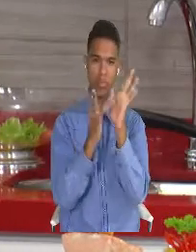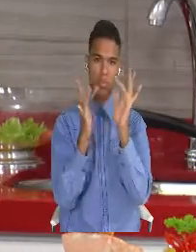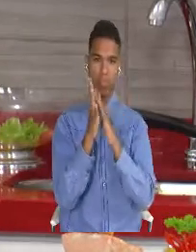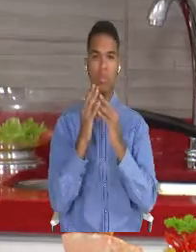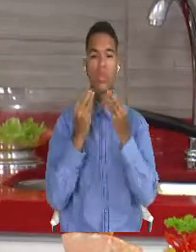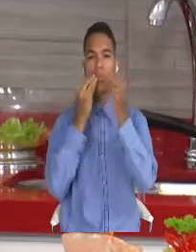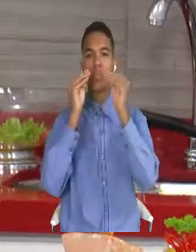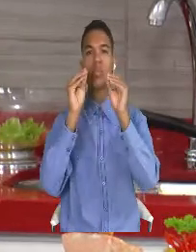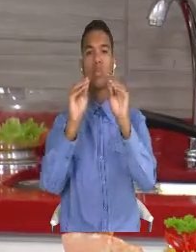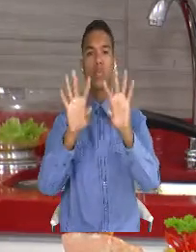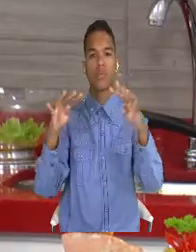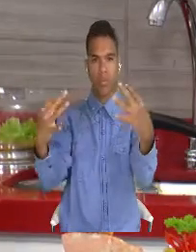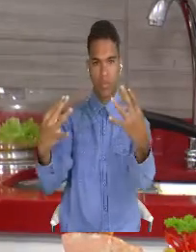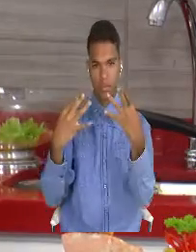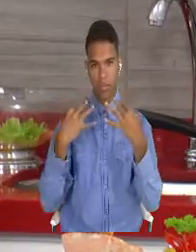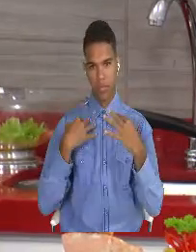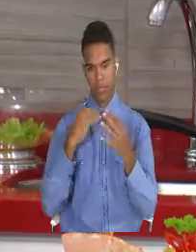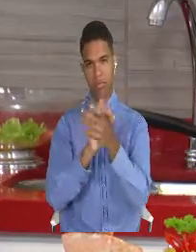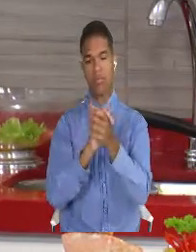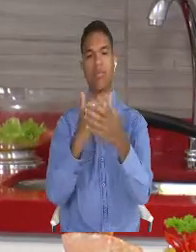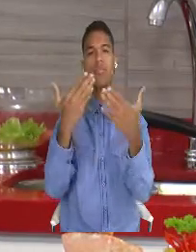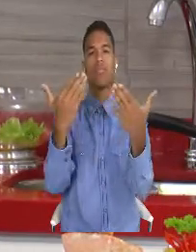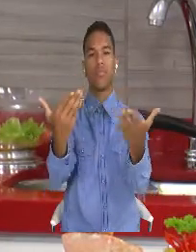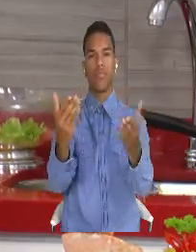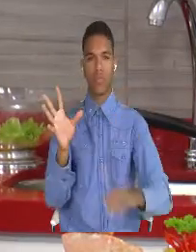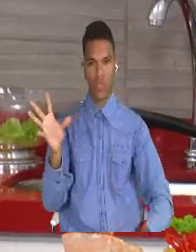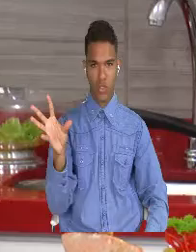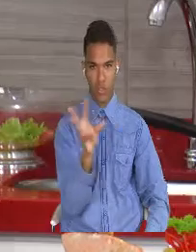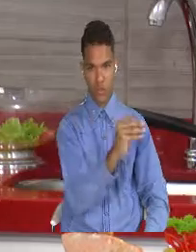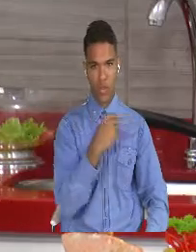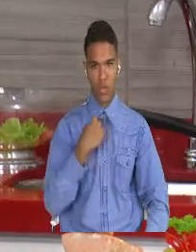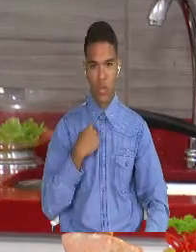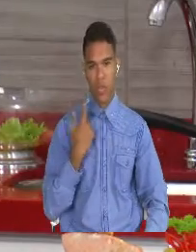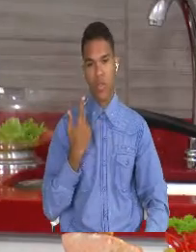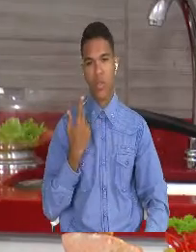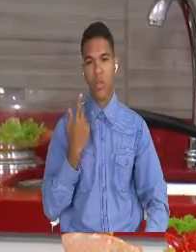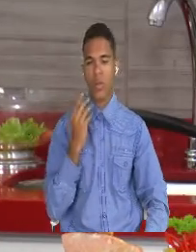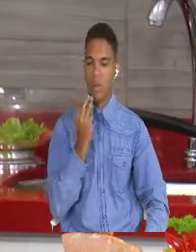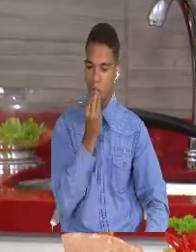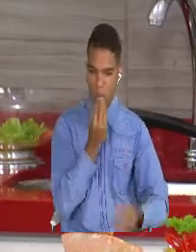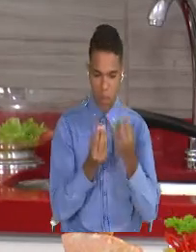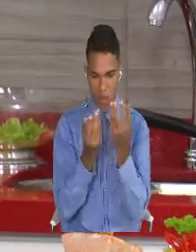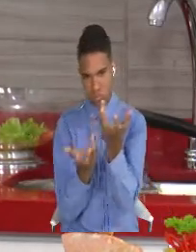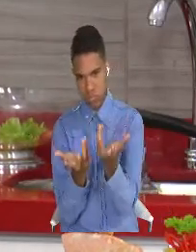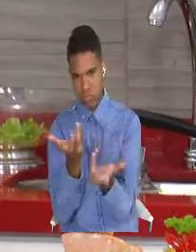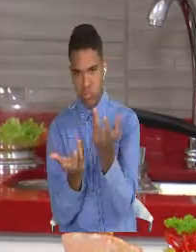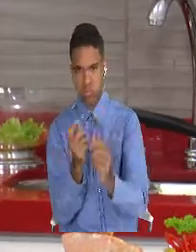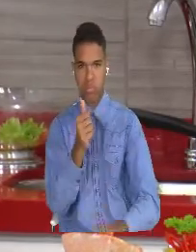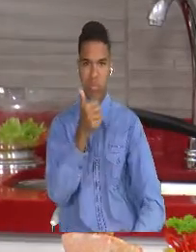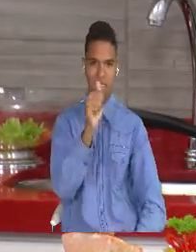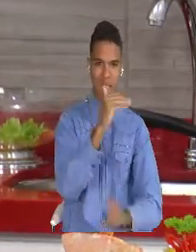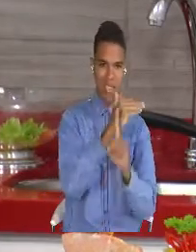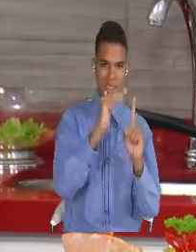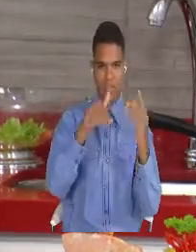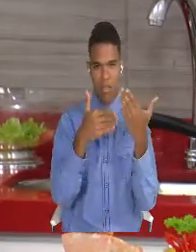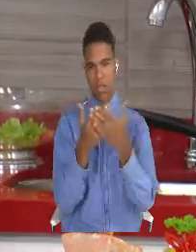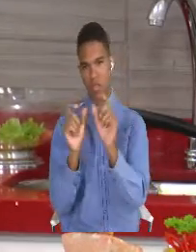para todas las clientes que están siempre conectadas con nosotros en su programa Pedir de Boca de 10 y media de la mañana a 11 de lunes a viernes,